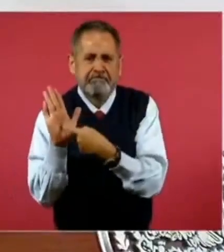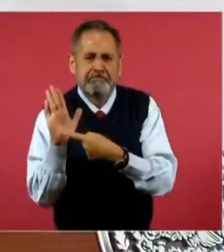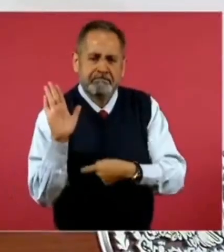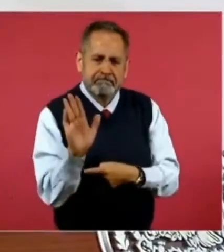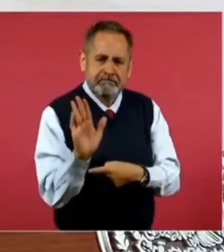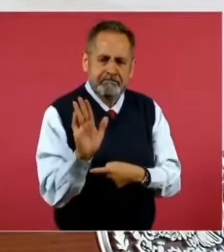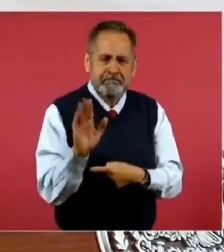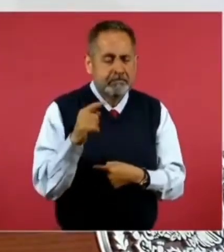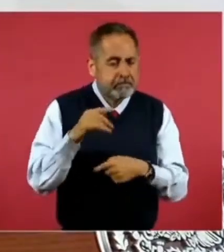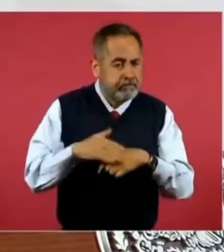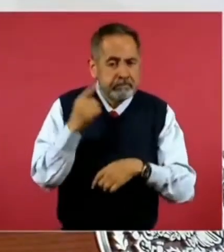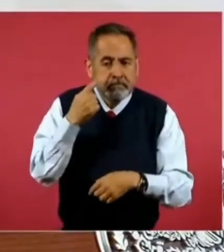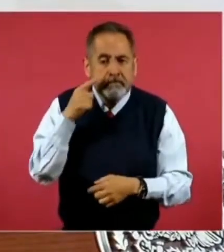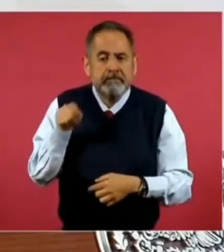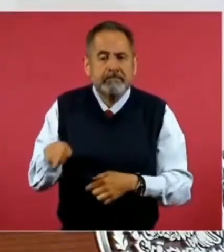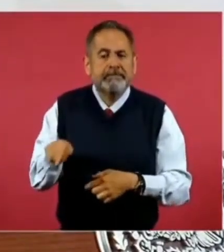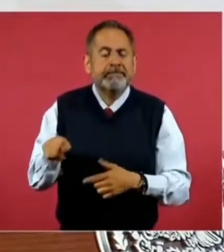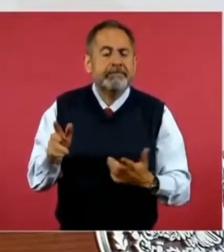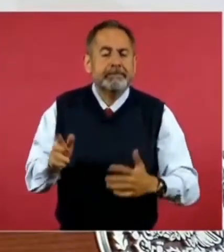Porque